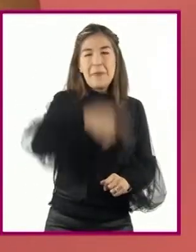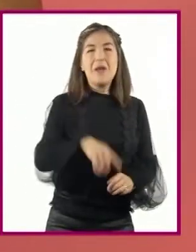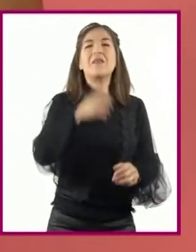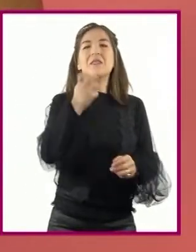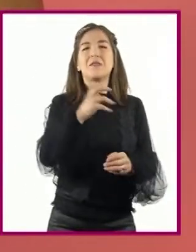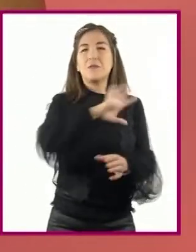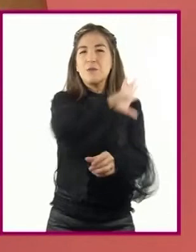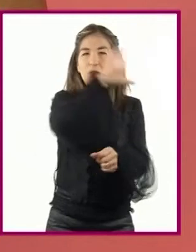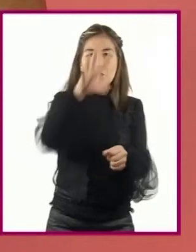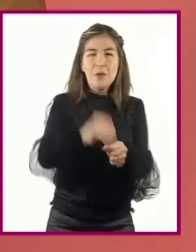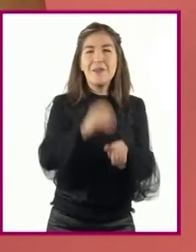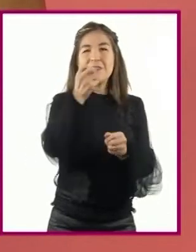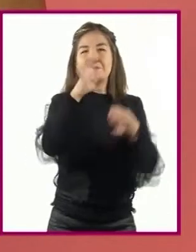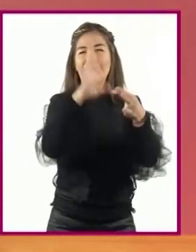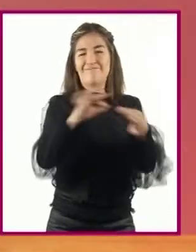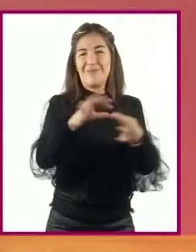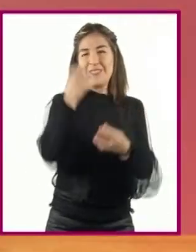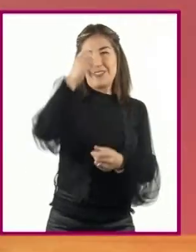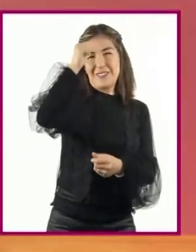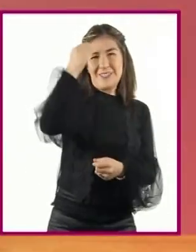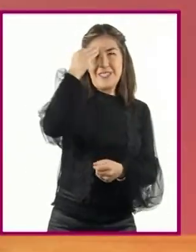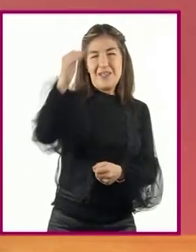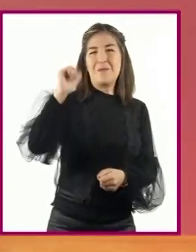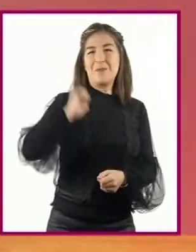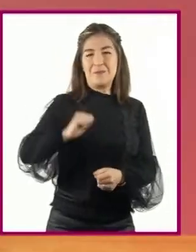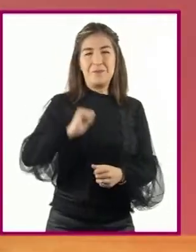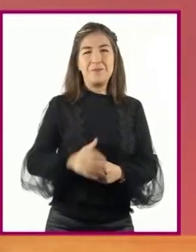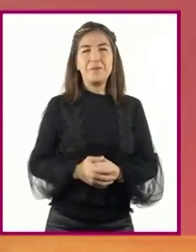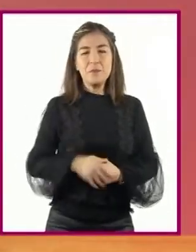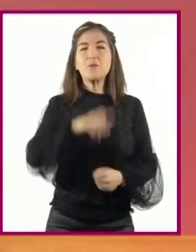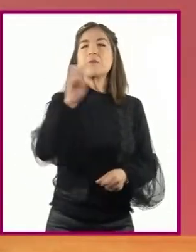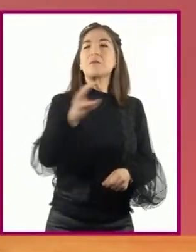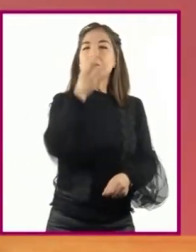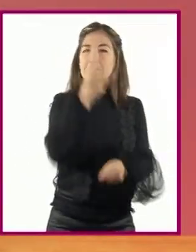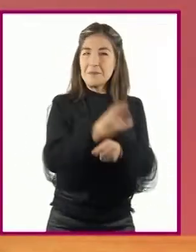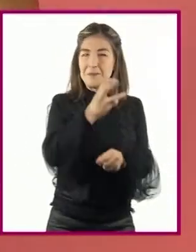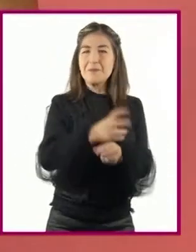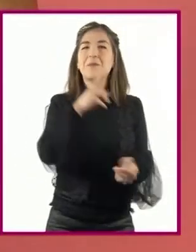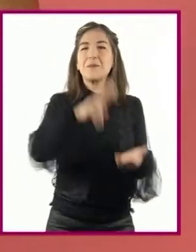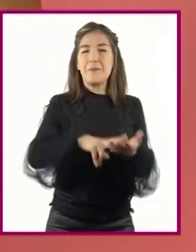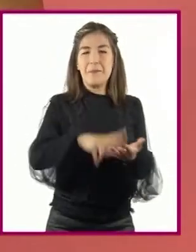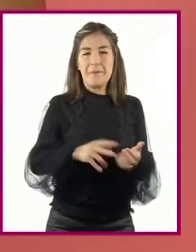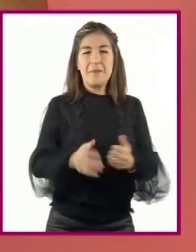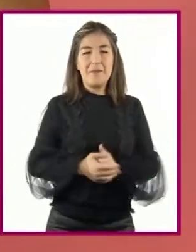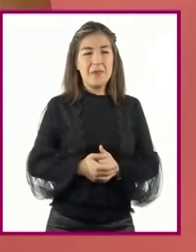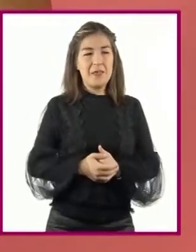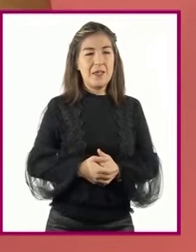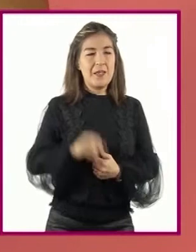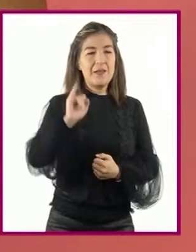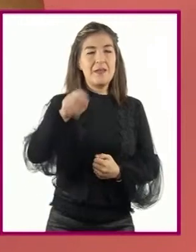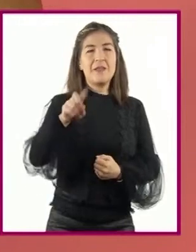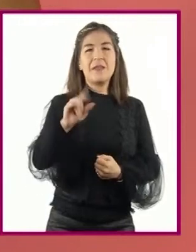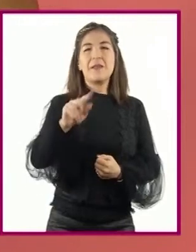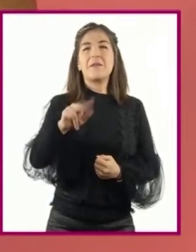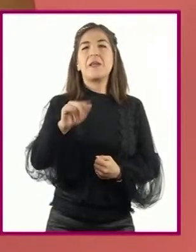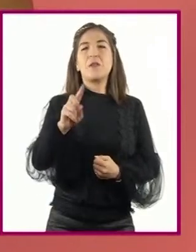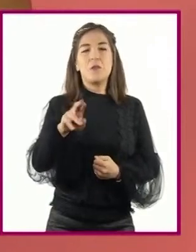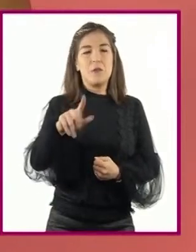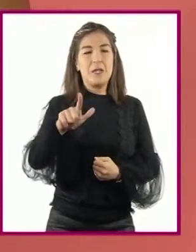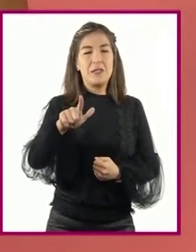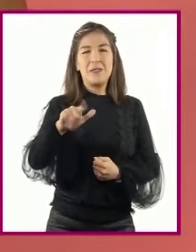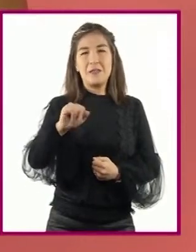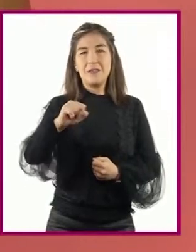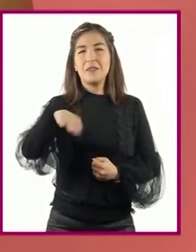todo el discurso de esa época. Un tercer valor fue el individualismo, que cobra